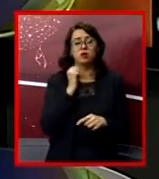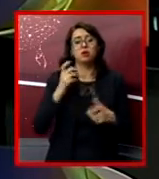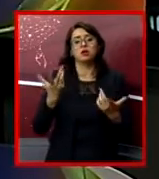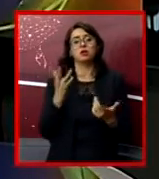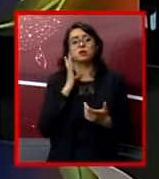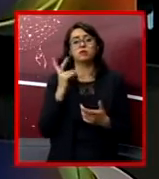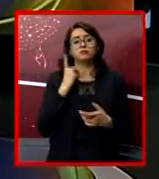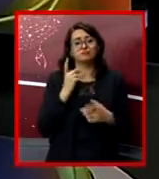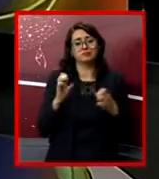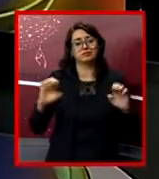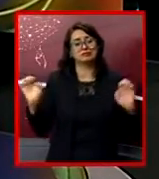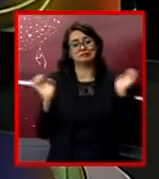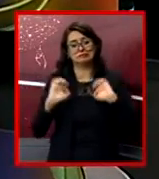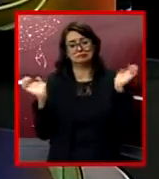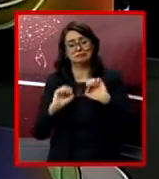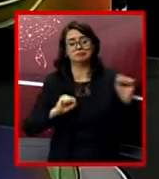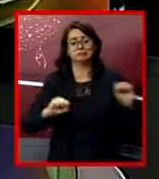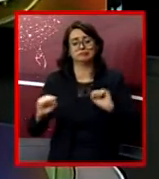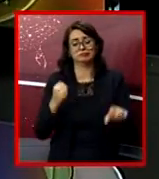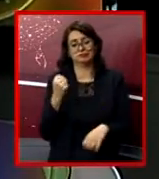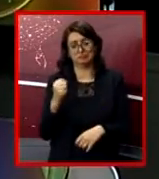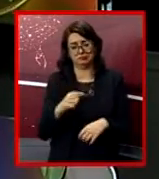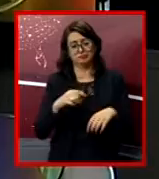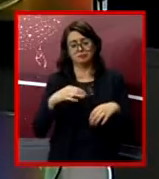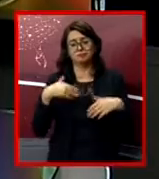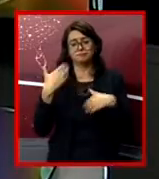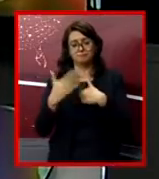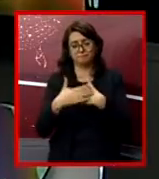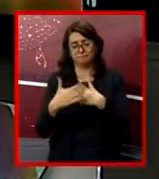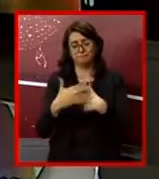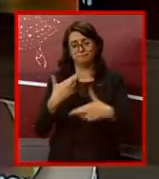mexicanas y mexicanos por los sismos en septiembre. Ya regresamos.